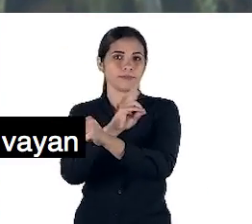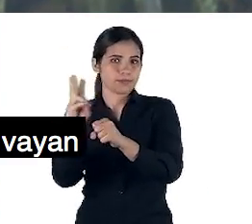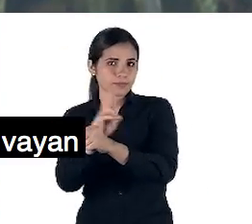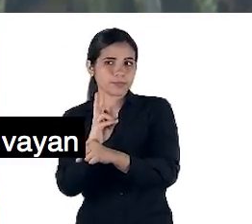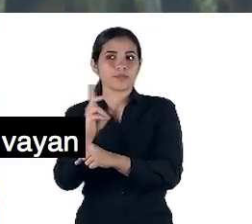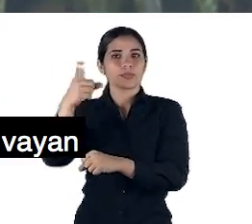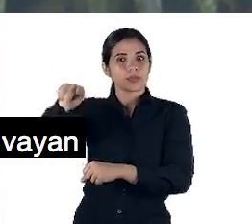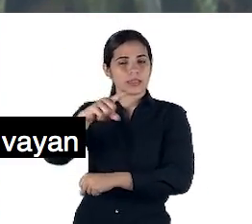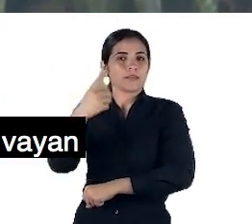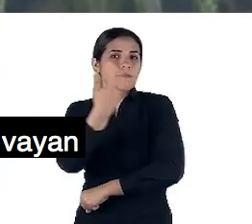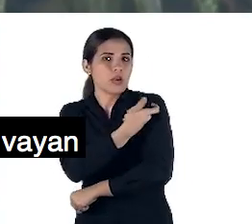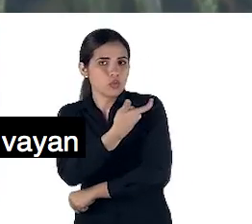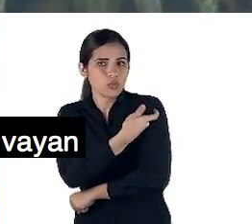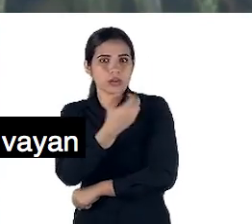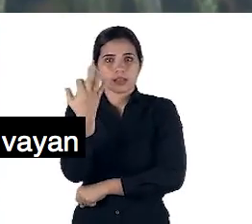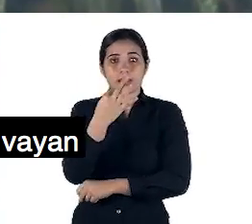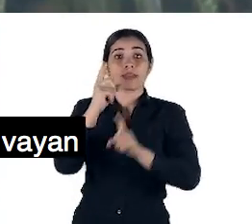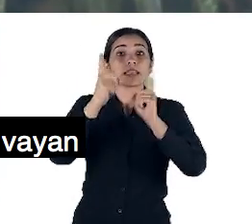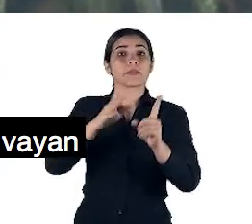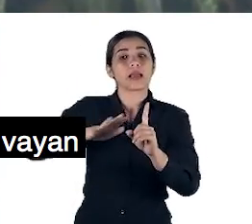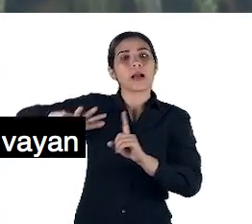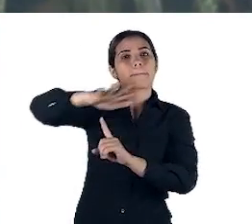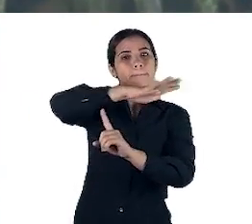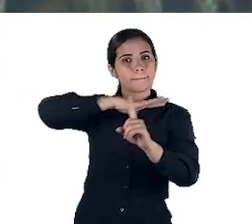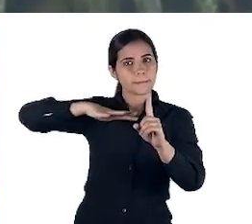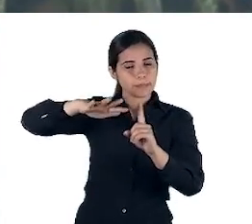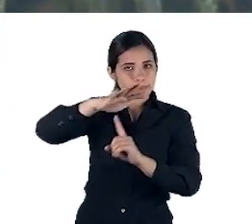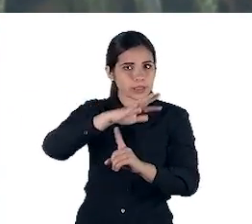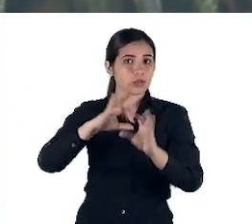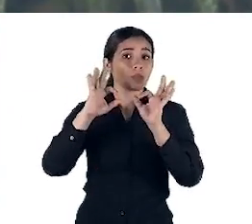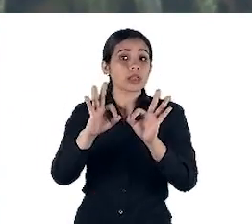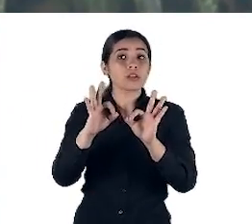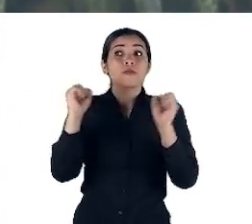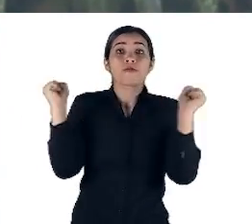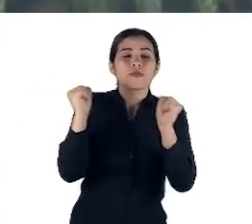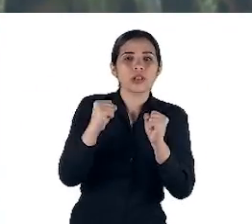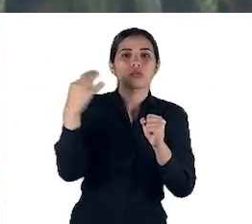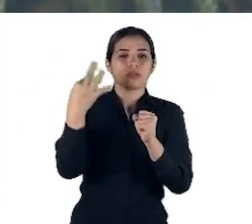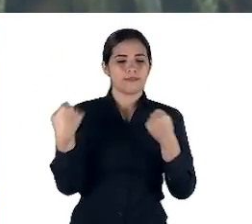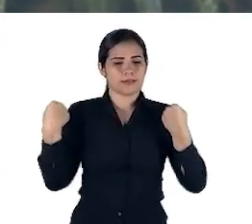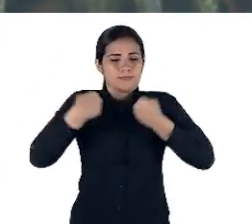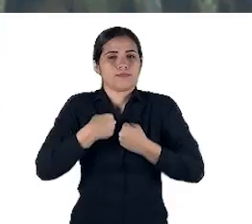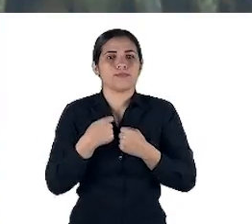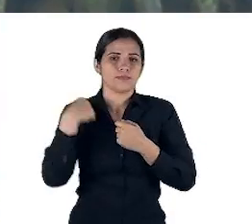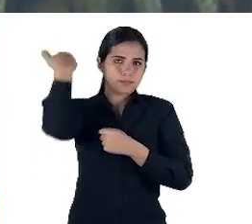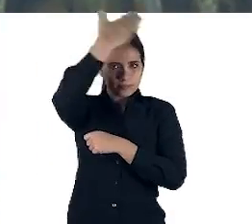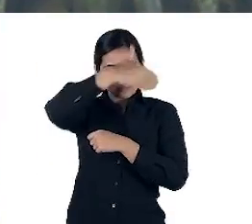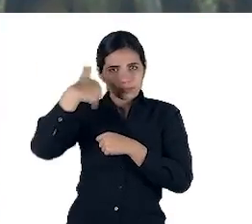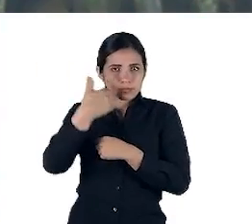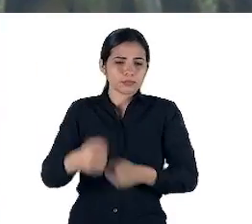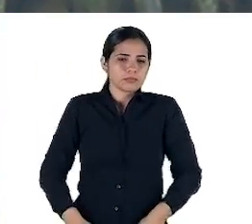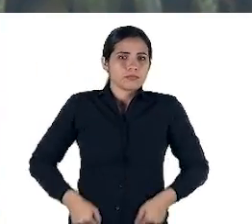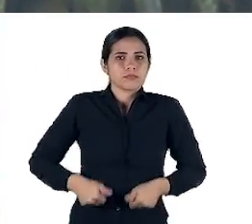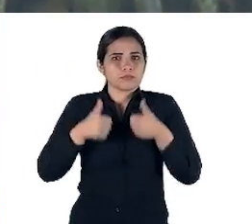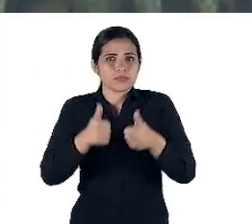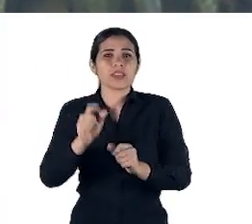vacunas como el ambiente mismo, los niños que no vayan tan desabrigados. Algunas veces dicen, a mi hijo no